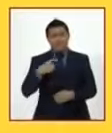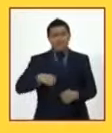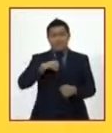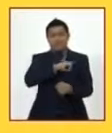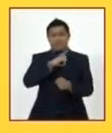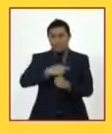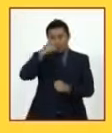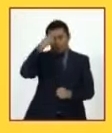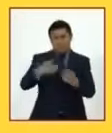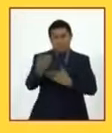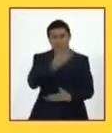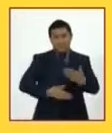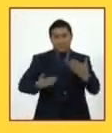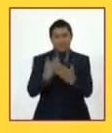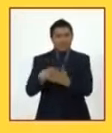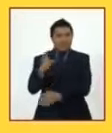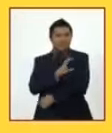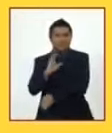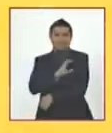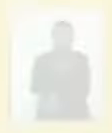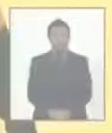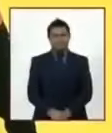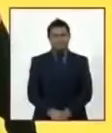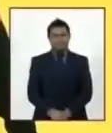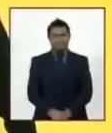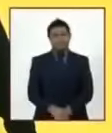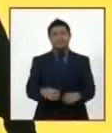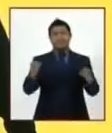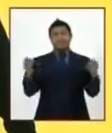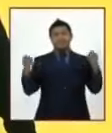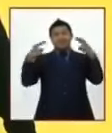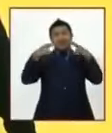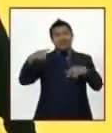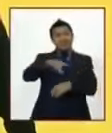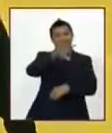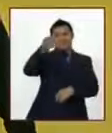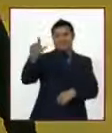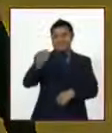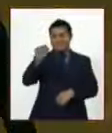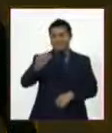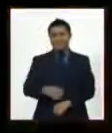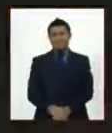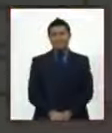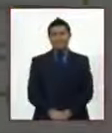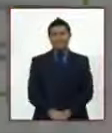nos quieren. Es momento de hacerlo por ellos. ¡Hasta muy pronto!